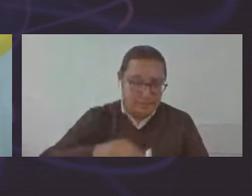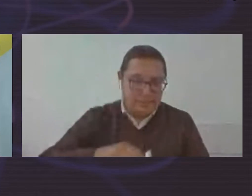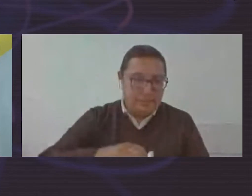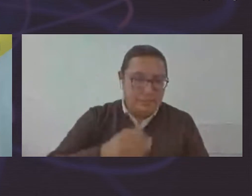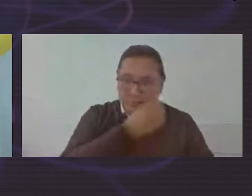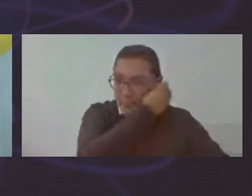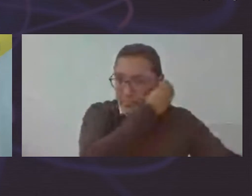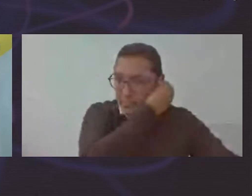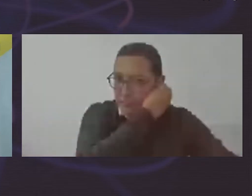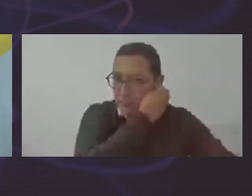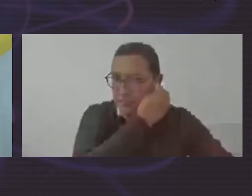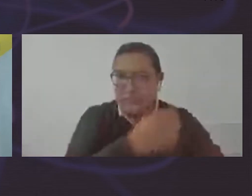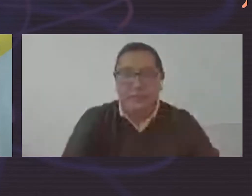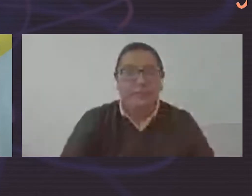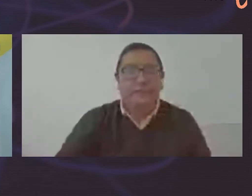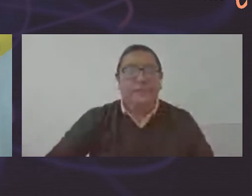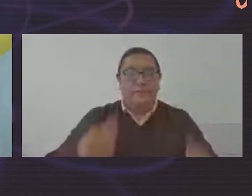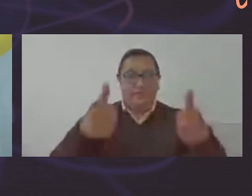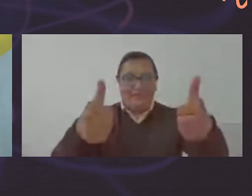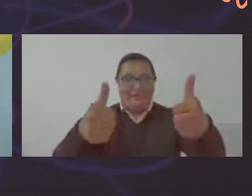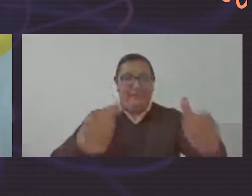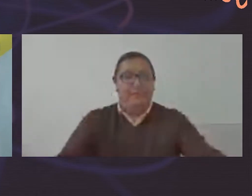Ok.